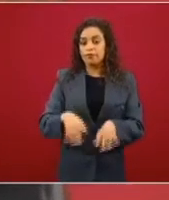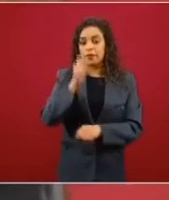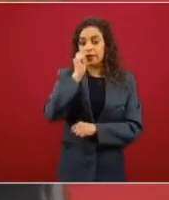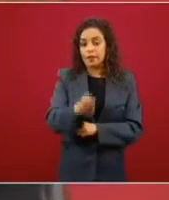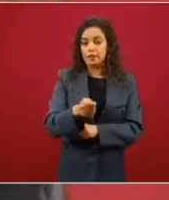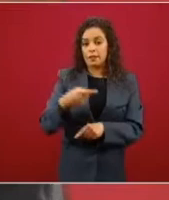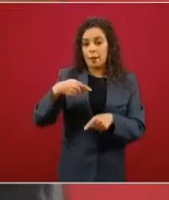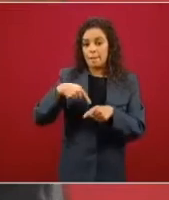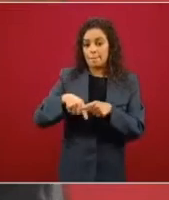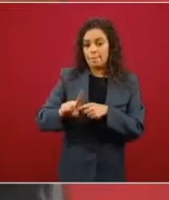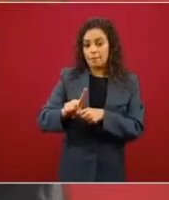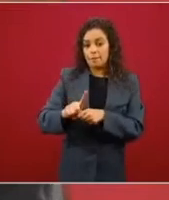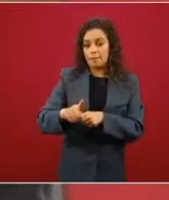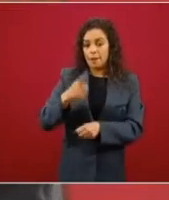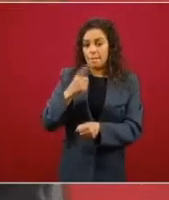Maya,